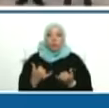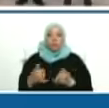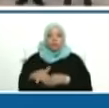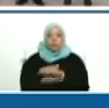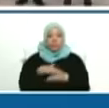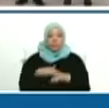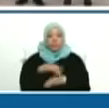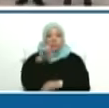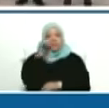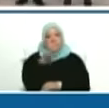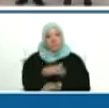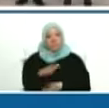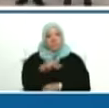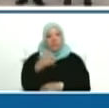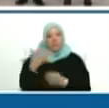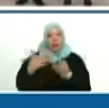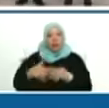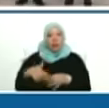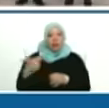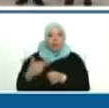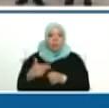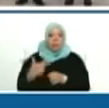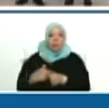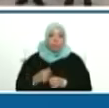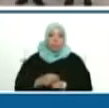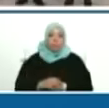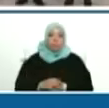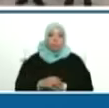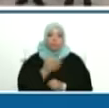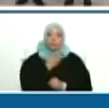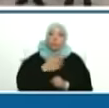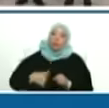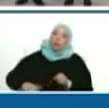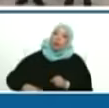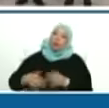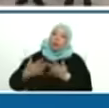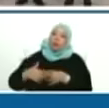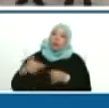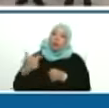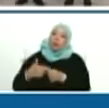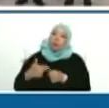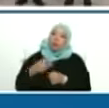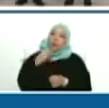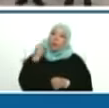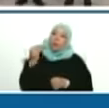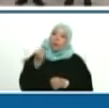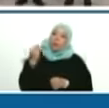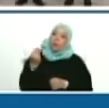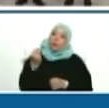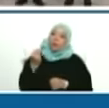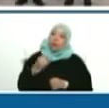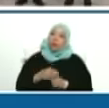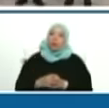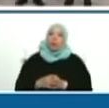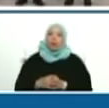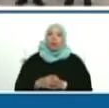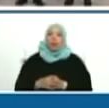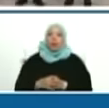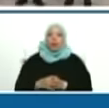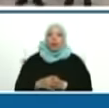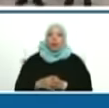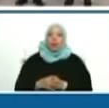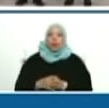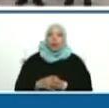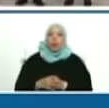del Poder Popular de Petróleo y presidente de PDVSA, otro joven, otro muchacho, Pedro Rafael